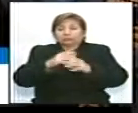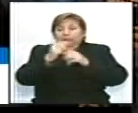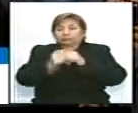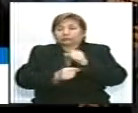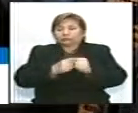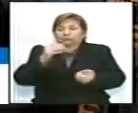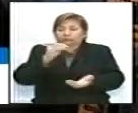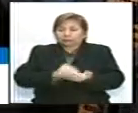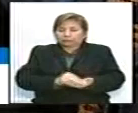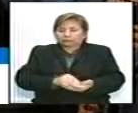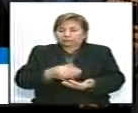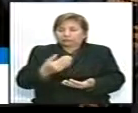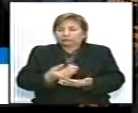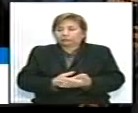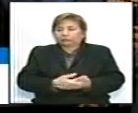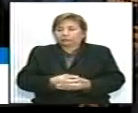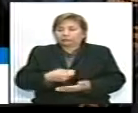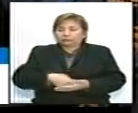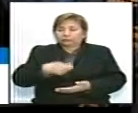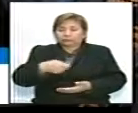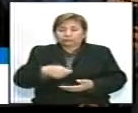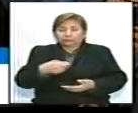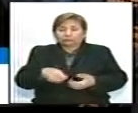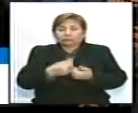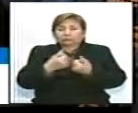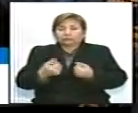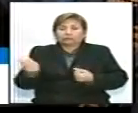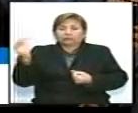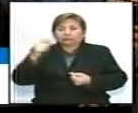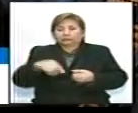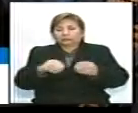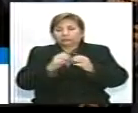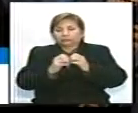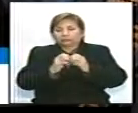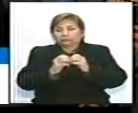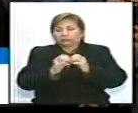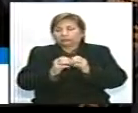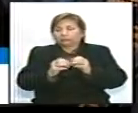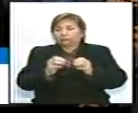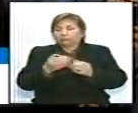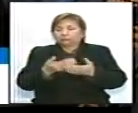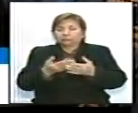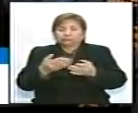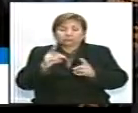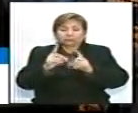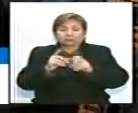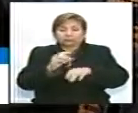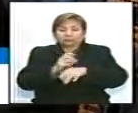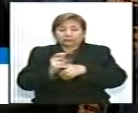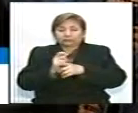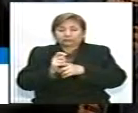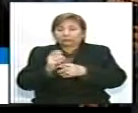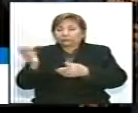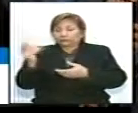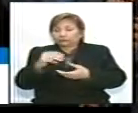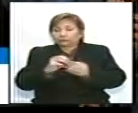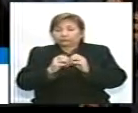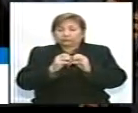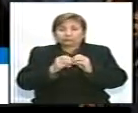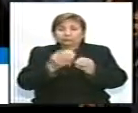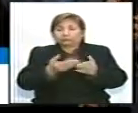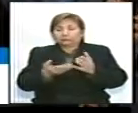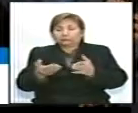años renovábamos equipos. Cuando se malograban los equipos, venían a arreglarlos. Cuando teníamos alguna consulta técnica, venían o nos la hacían